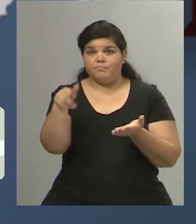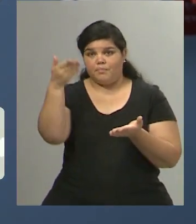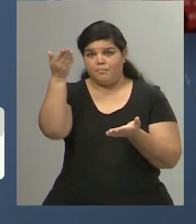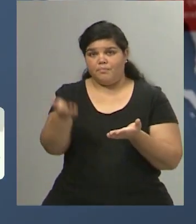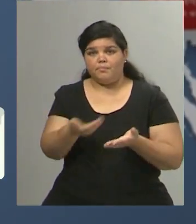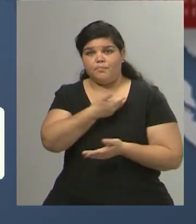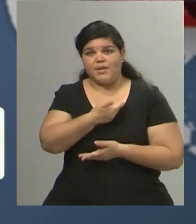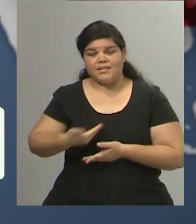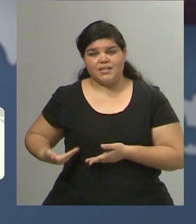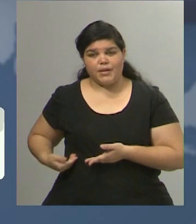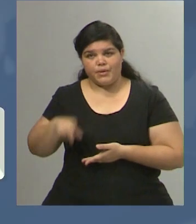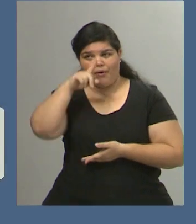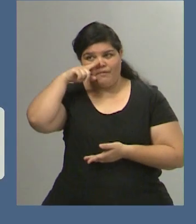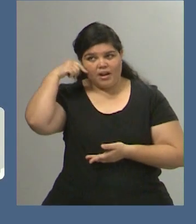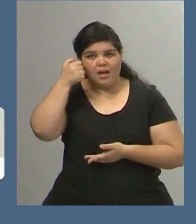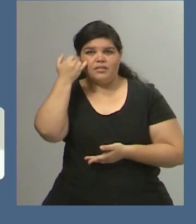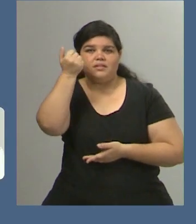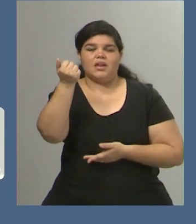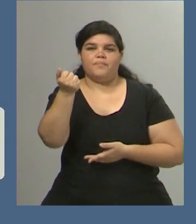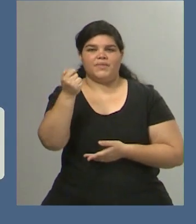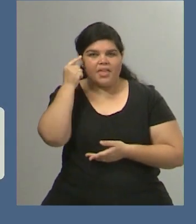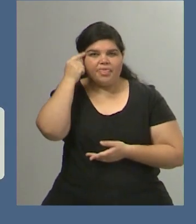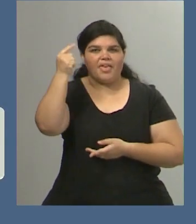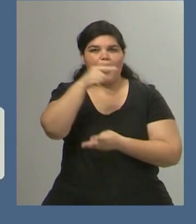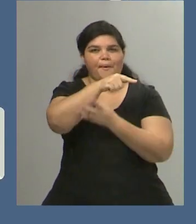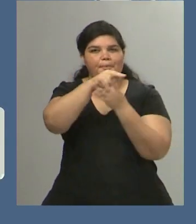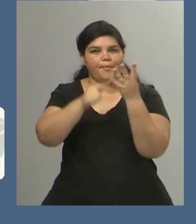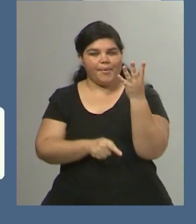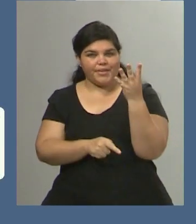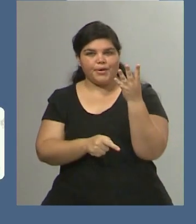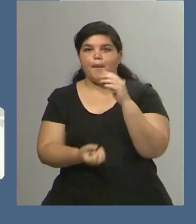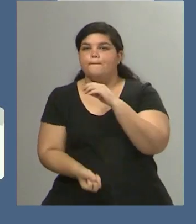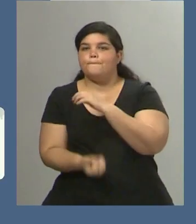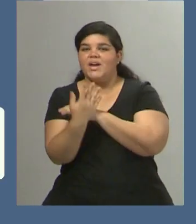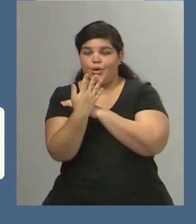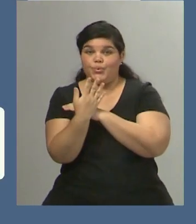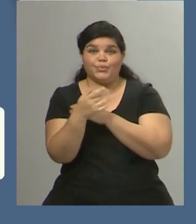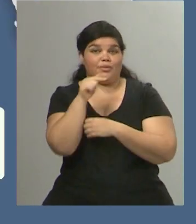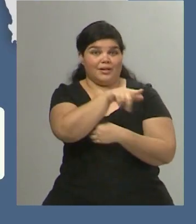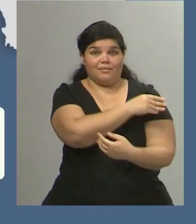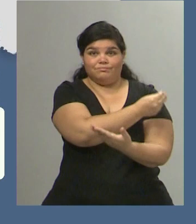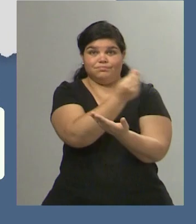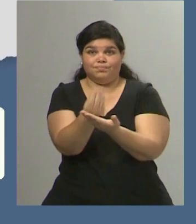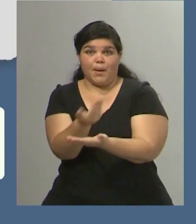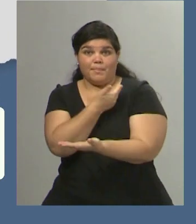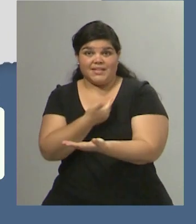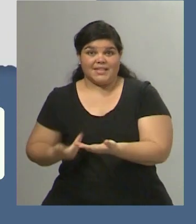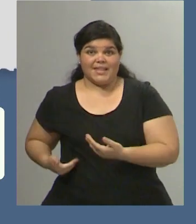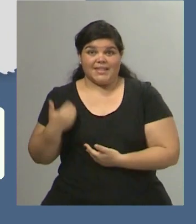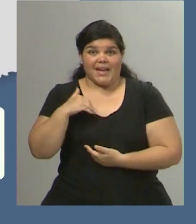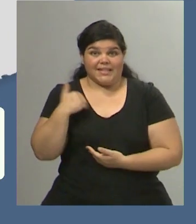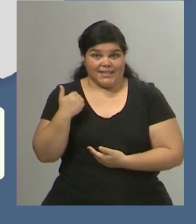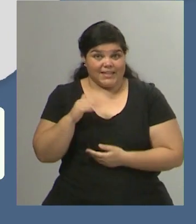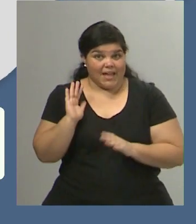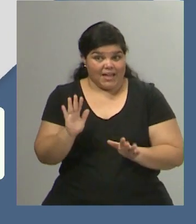Fernández sobre las 4 ideas sobre las cuales quiere trabajar en el Mercosur en el periodo de la presidencia argentina,